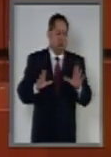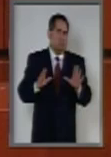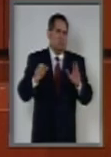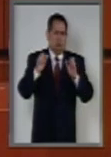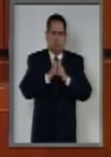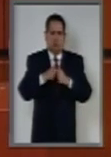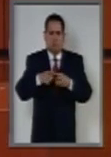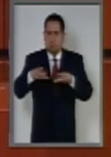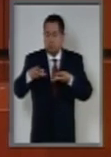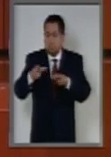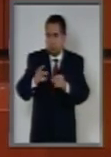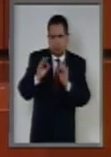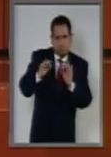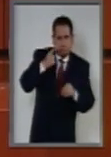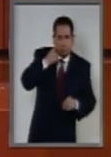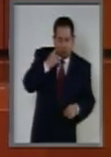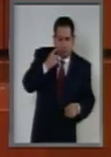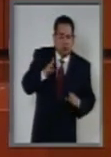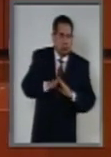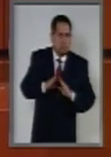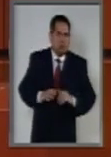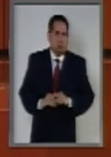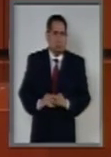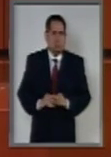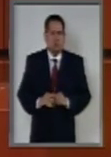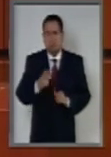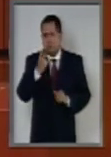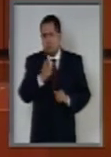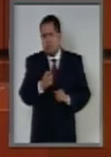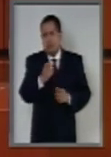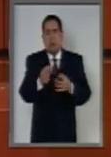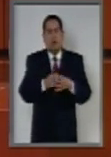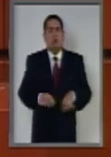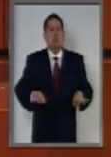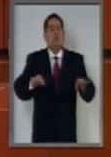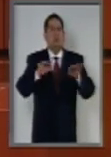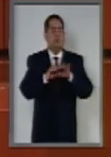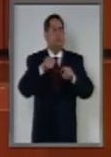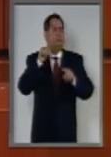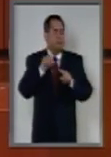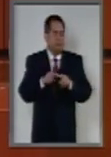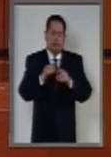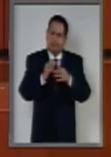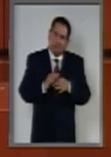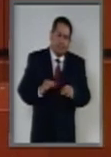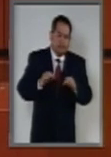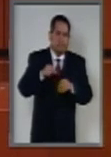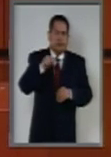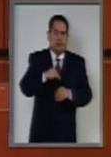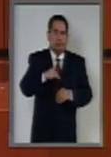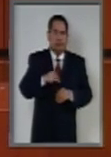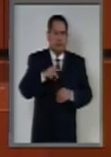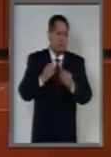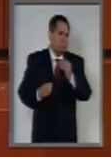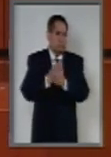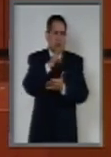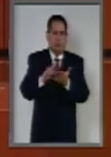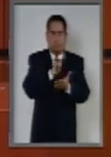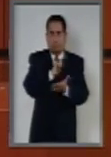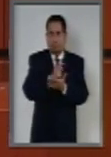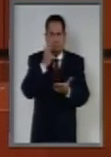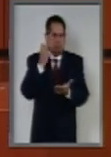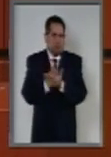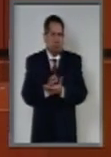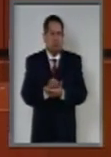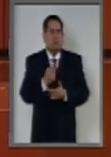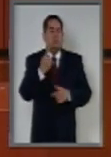gasto público. Y aquí radica precisamente la relevancia de la nueva legislación,